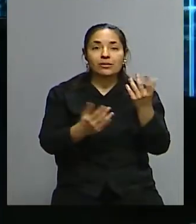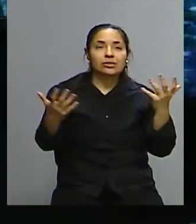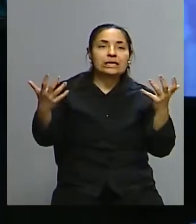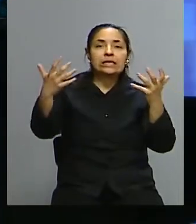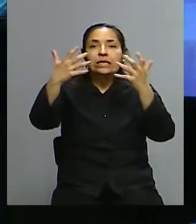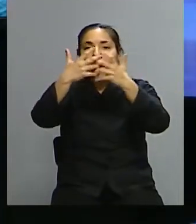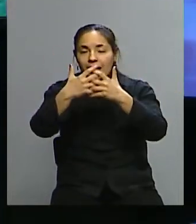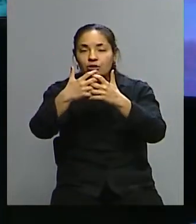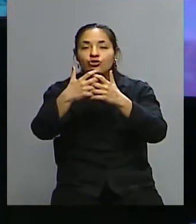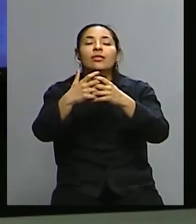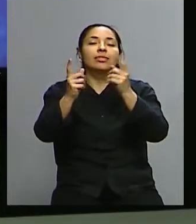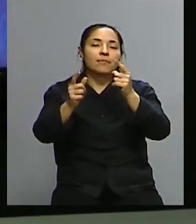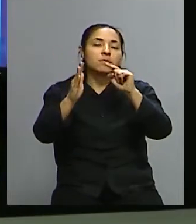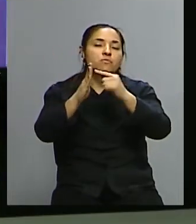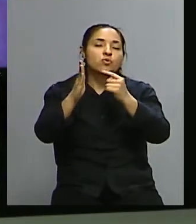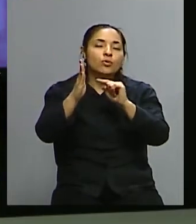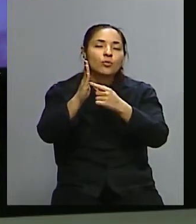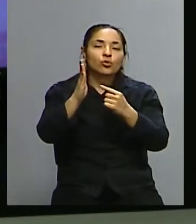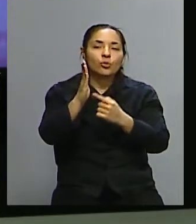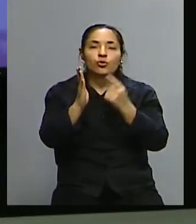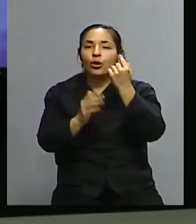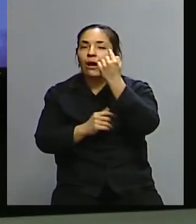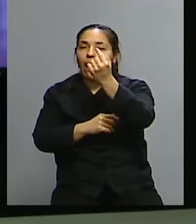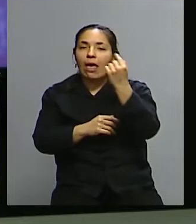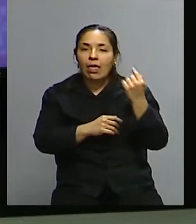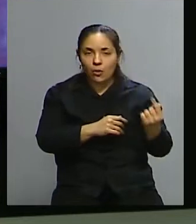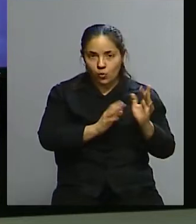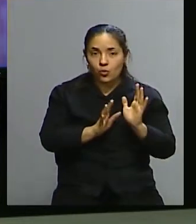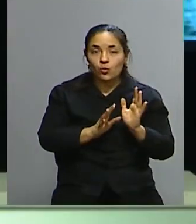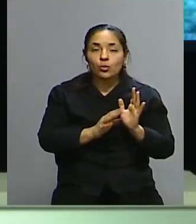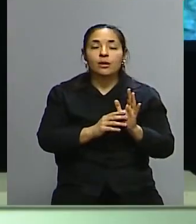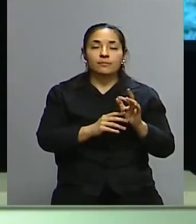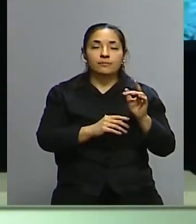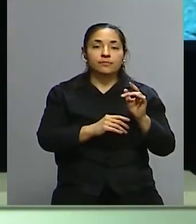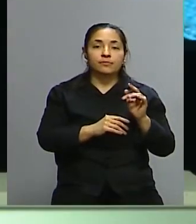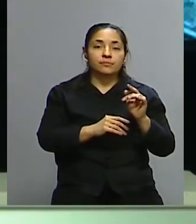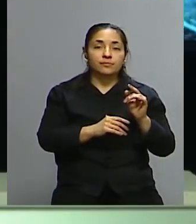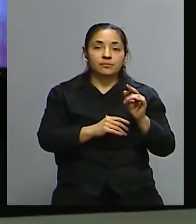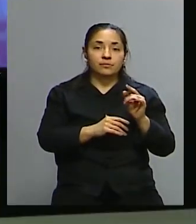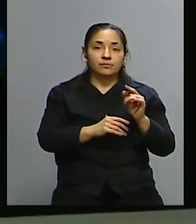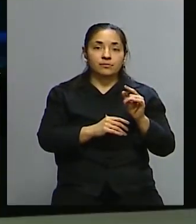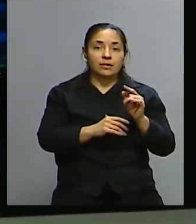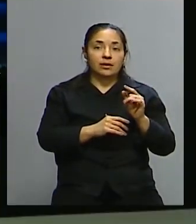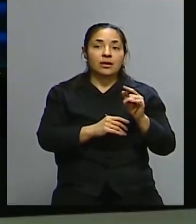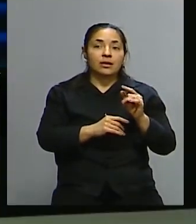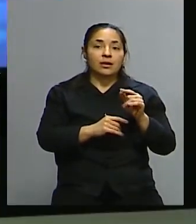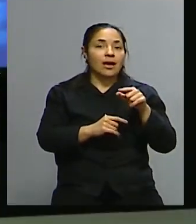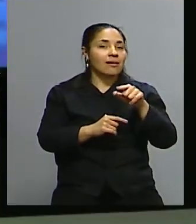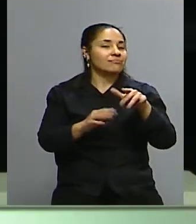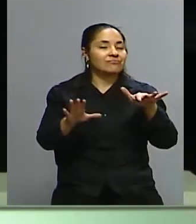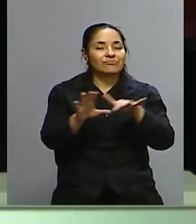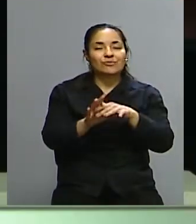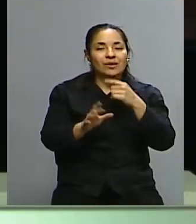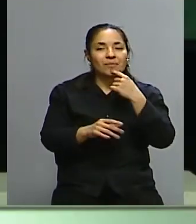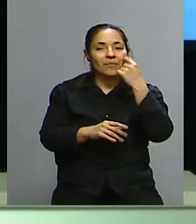de designación de los funcionarios de los organismos de control externo son diferentes. Ahí quería ir, porque la pregunta